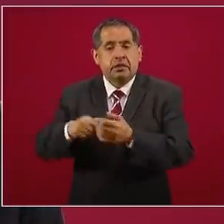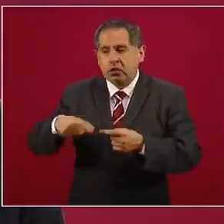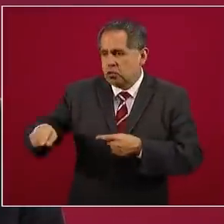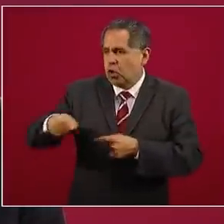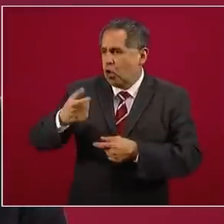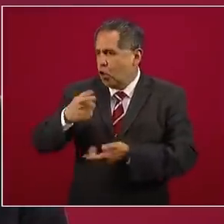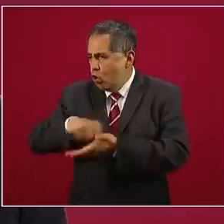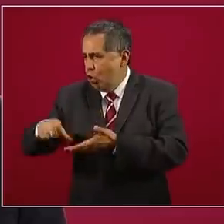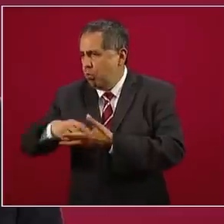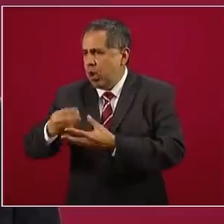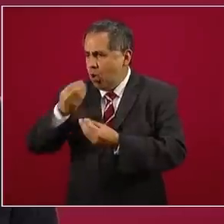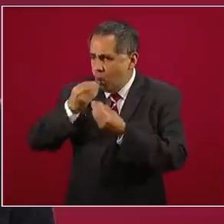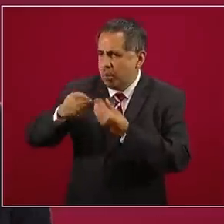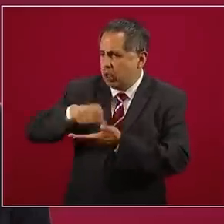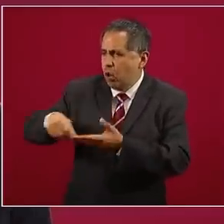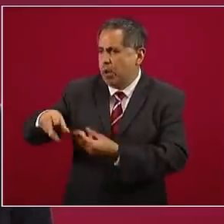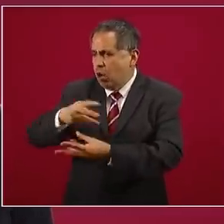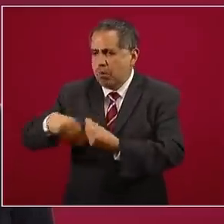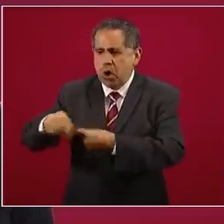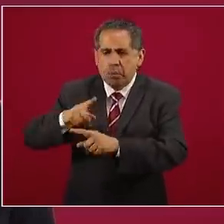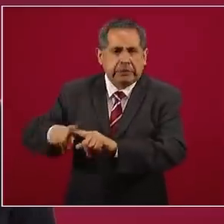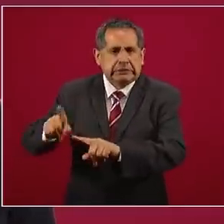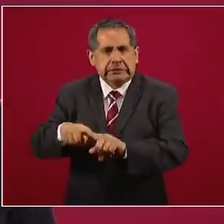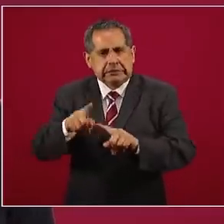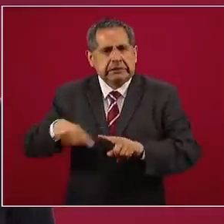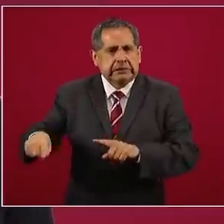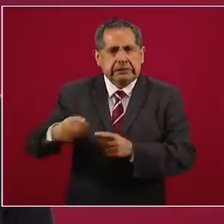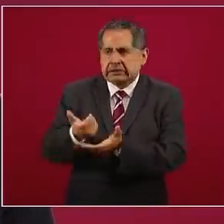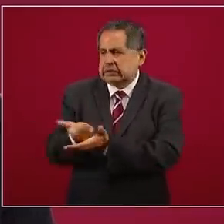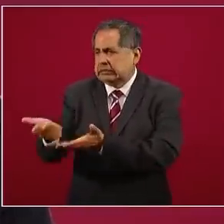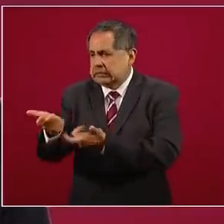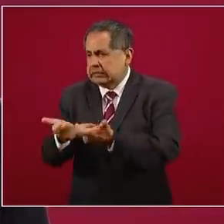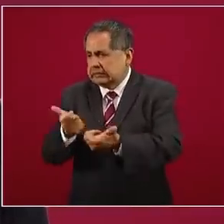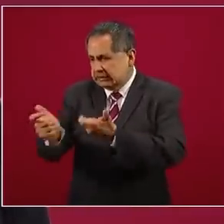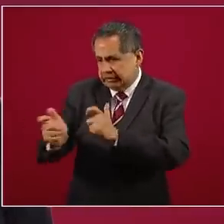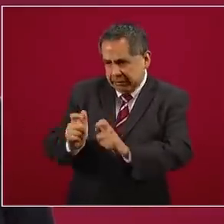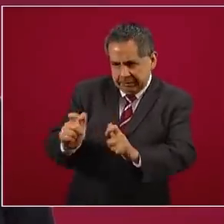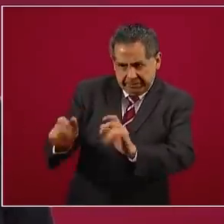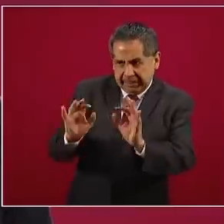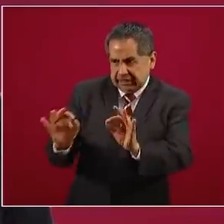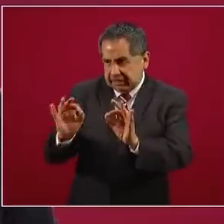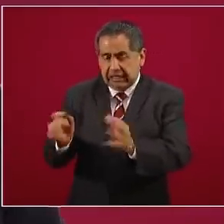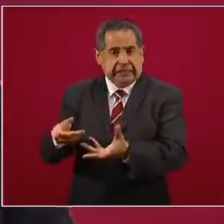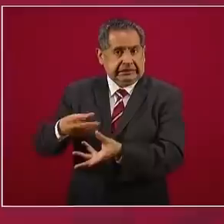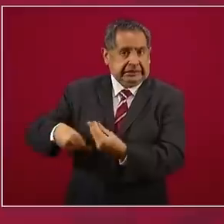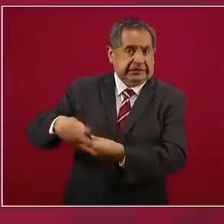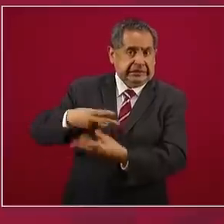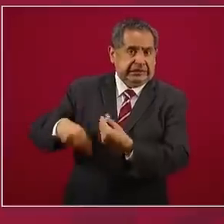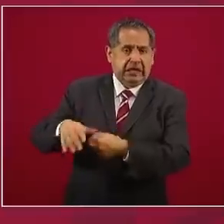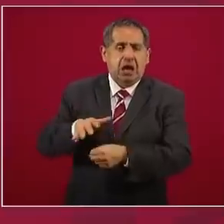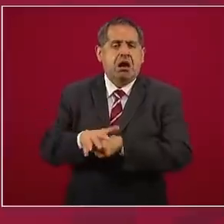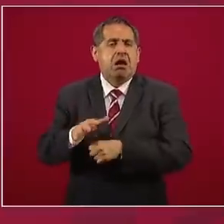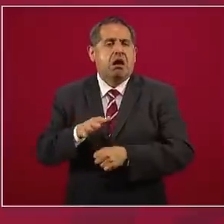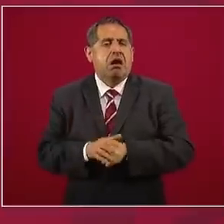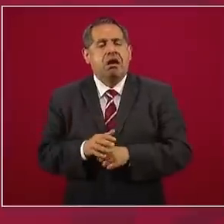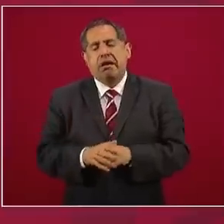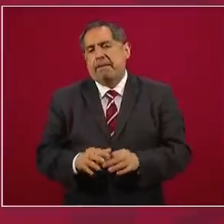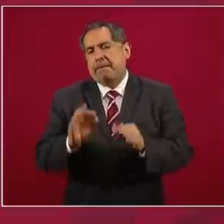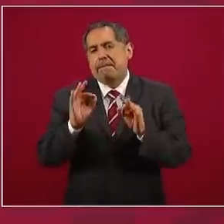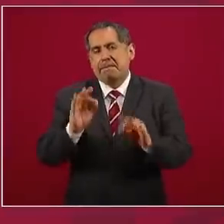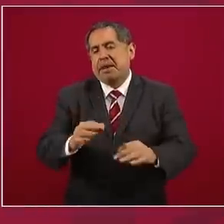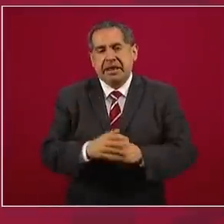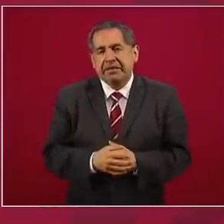consumo, que no le faltaran ingresos a la gente. Esto lo logramos